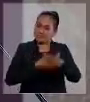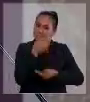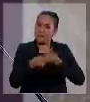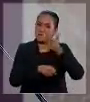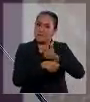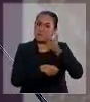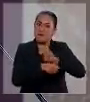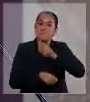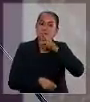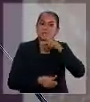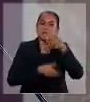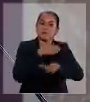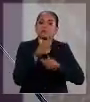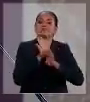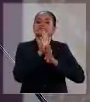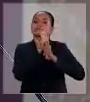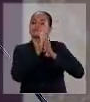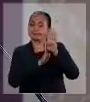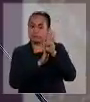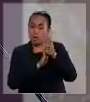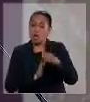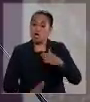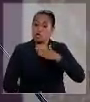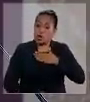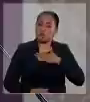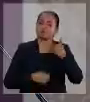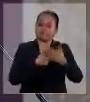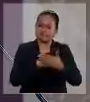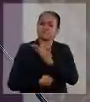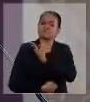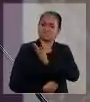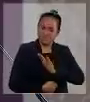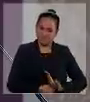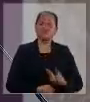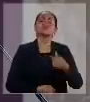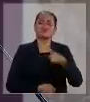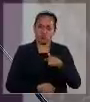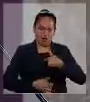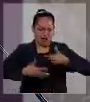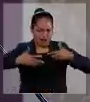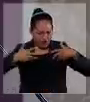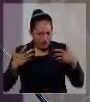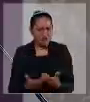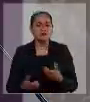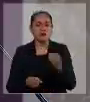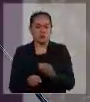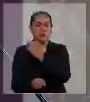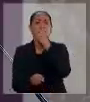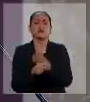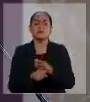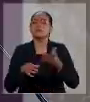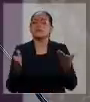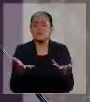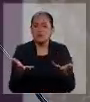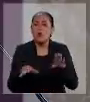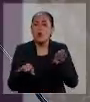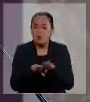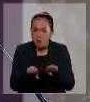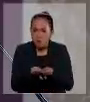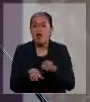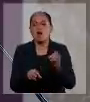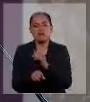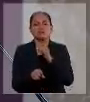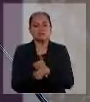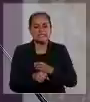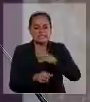la siguiente administración, de mi administración, permitirle a todos los mexicanos con ciencia y tecnología que se identifiquen con su huella, que